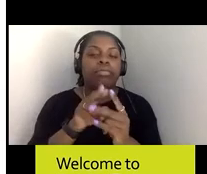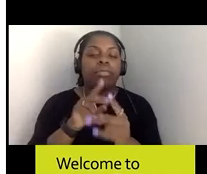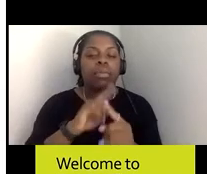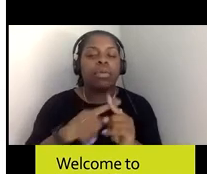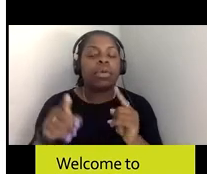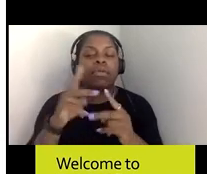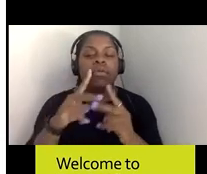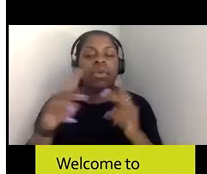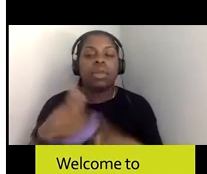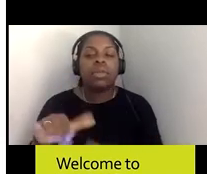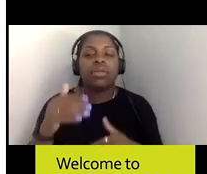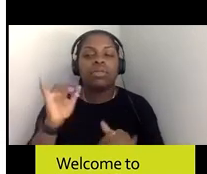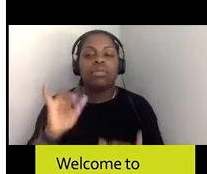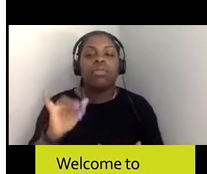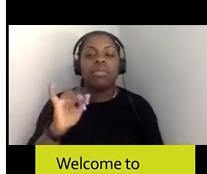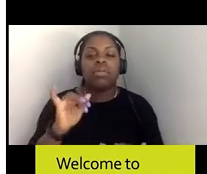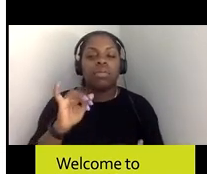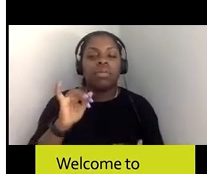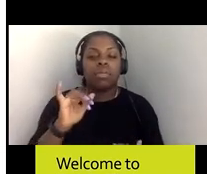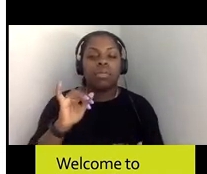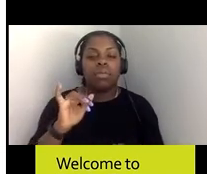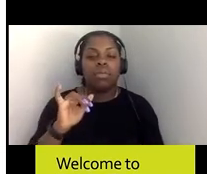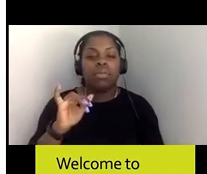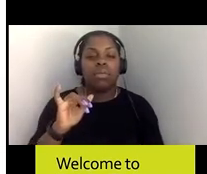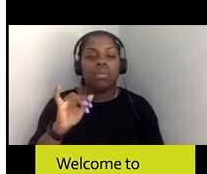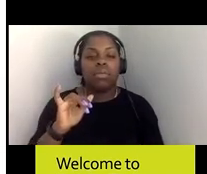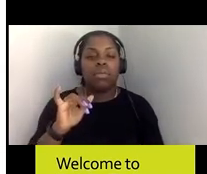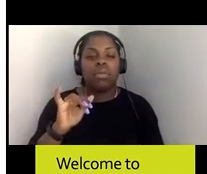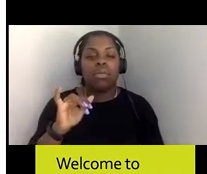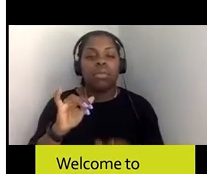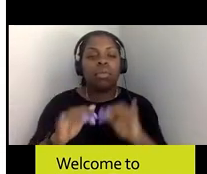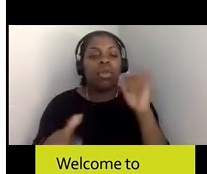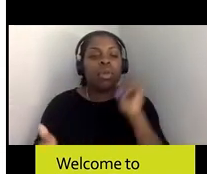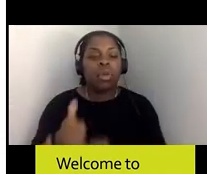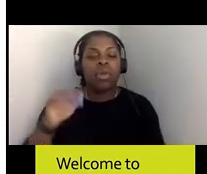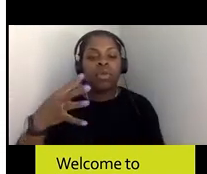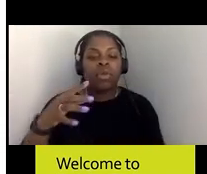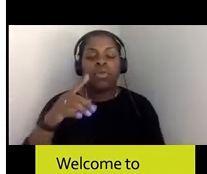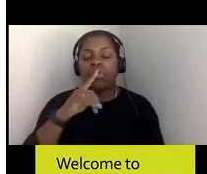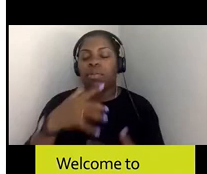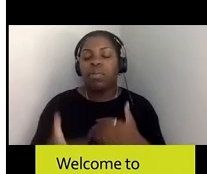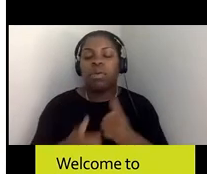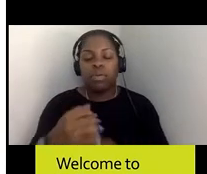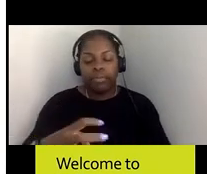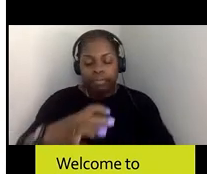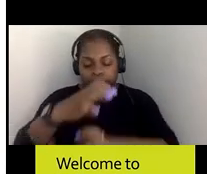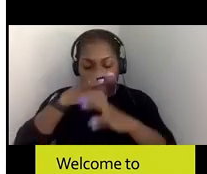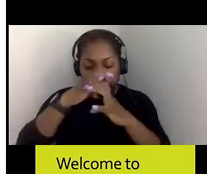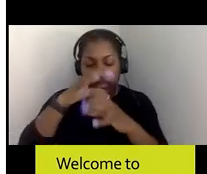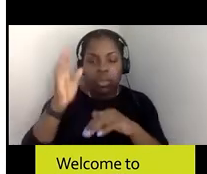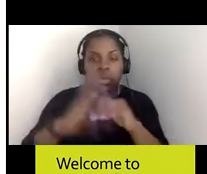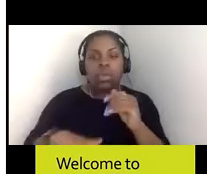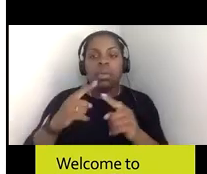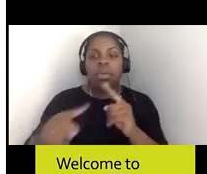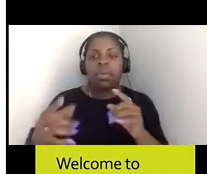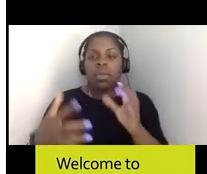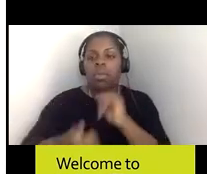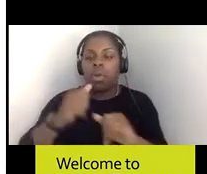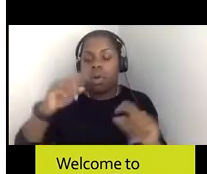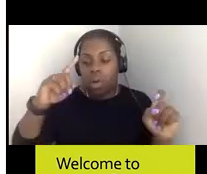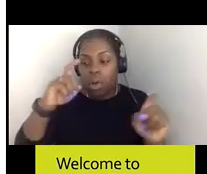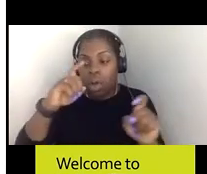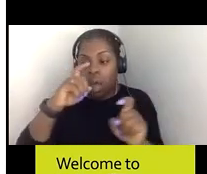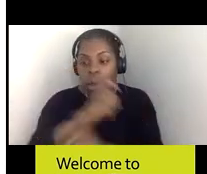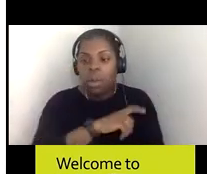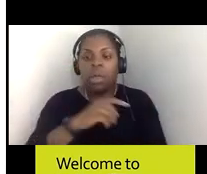condición de su libertad para bajo fianza. Y tenemos probablemente el grupo que más está